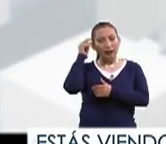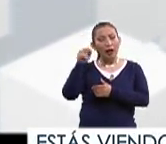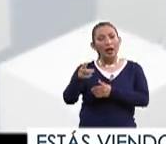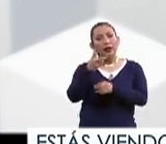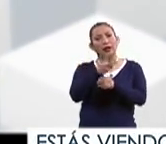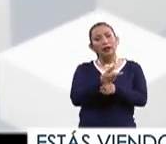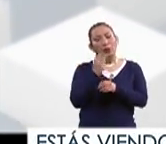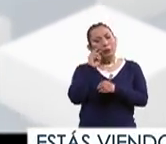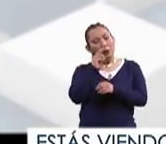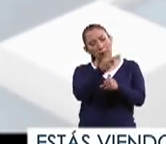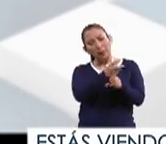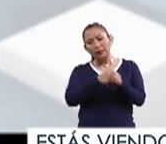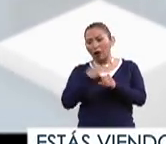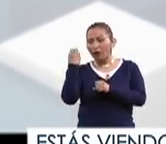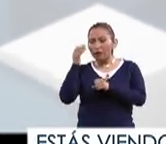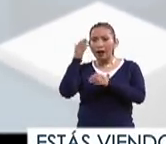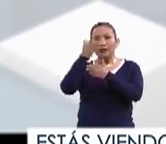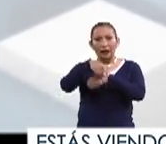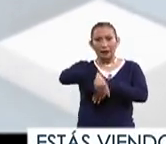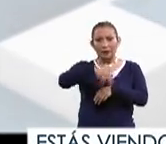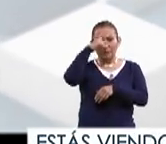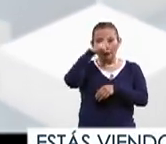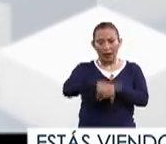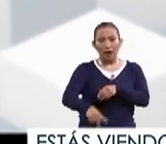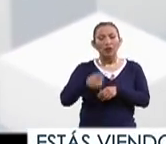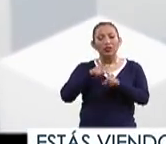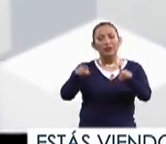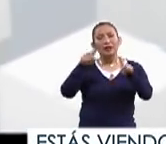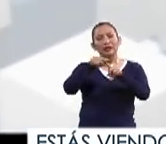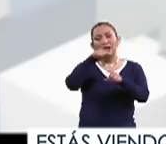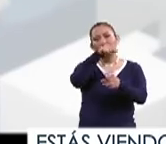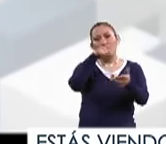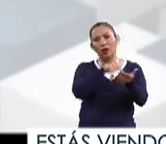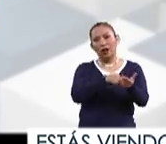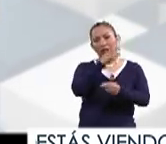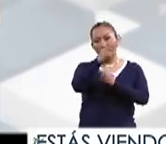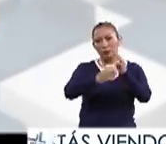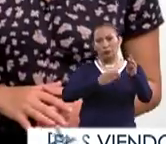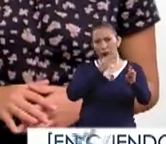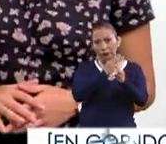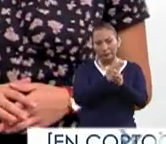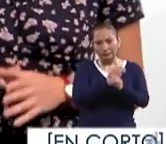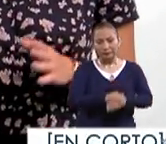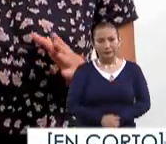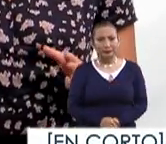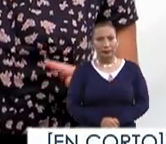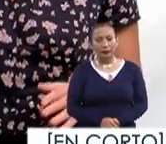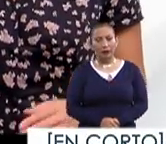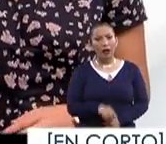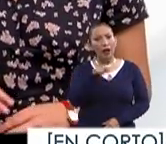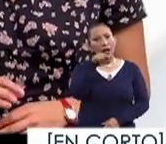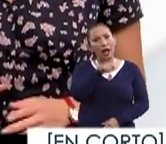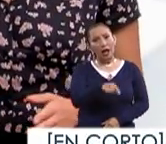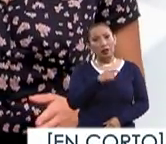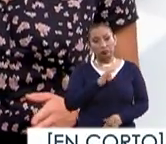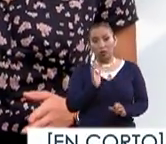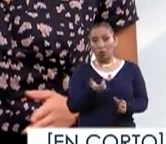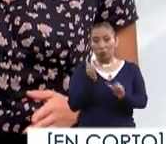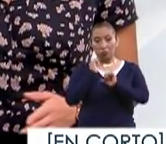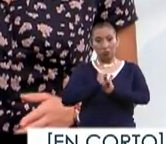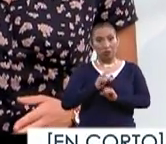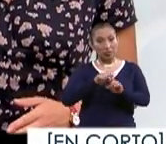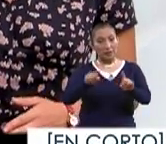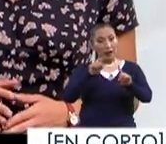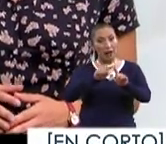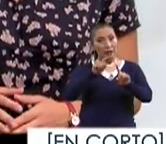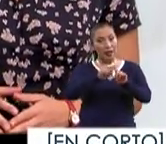le invita mucho a impartir conferencias en México como en diversas ciudades del mundo. Ha ocupado importantes cargos